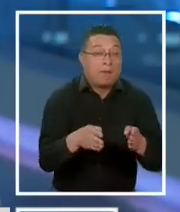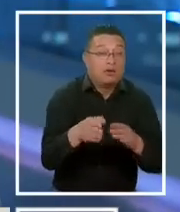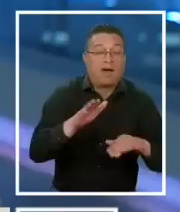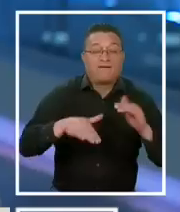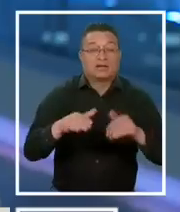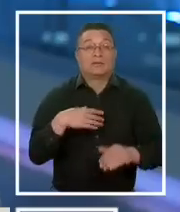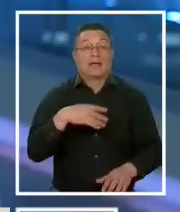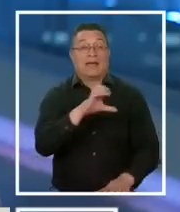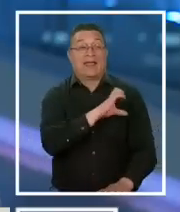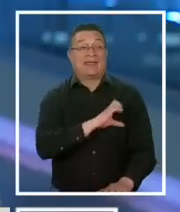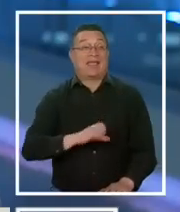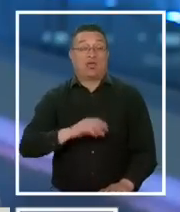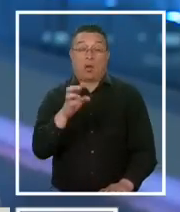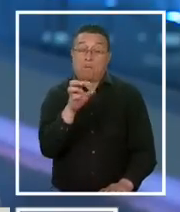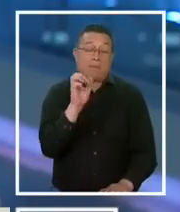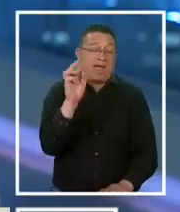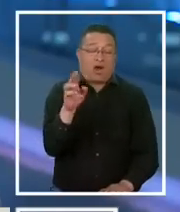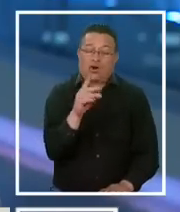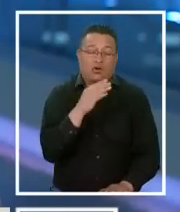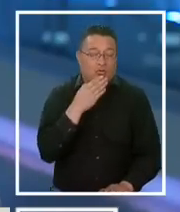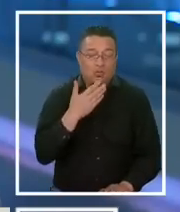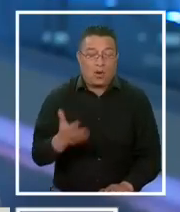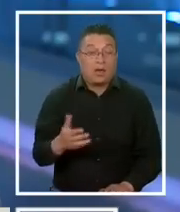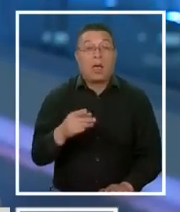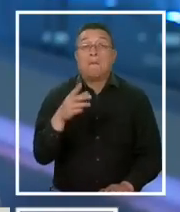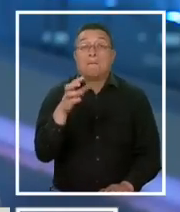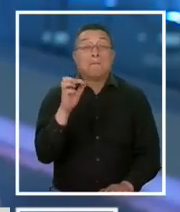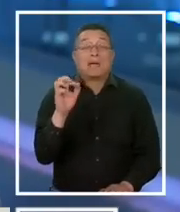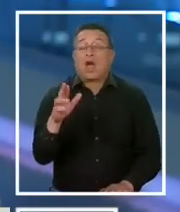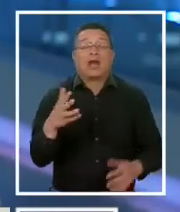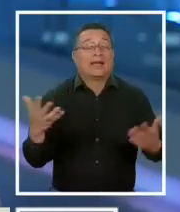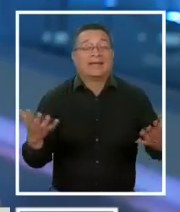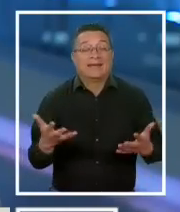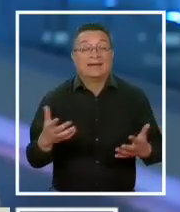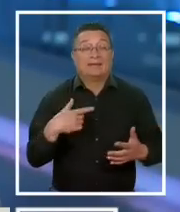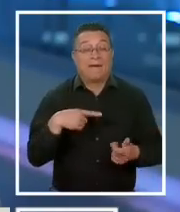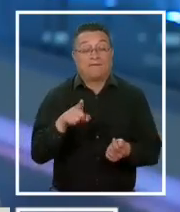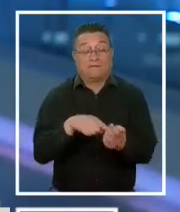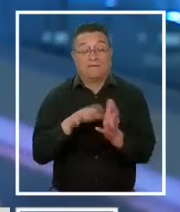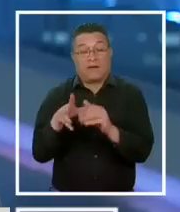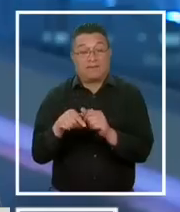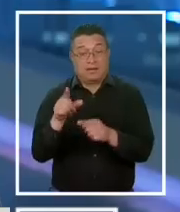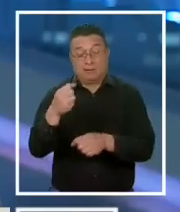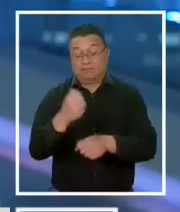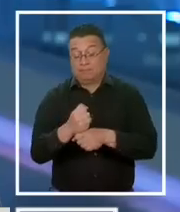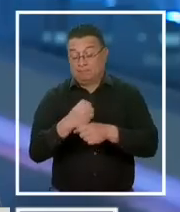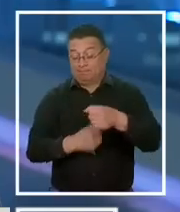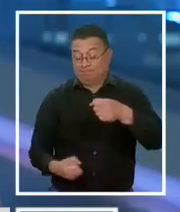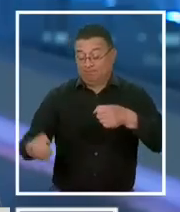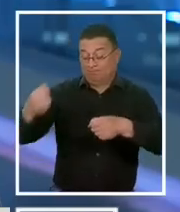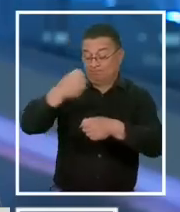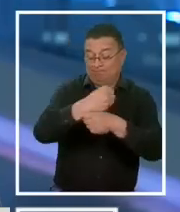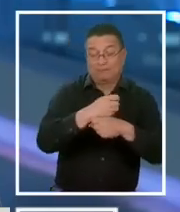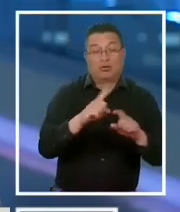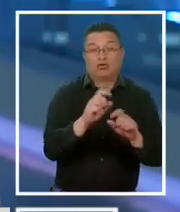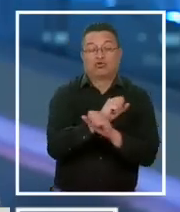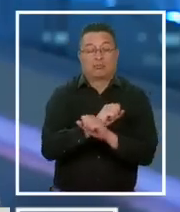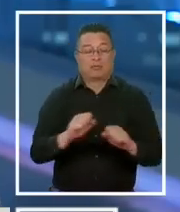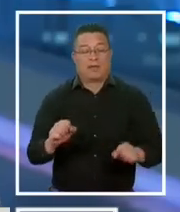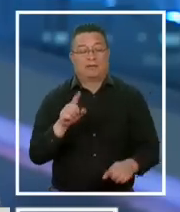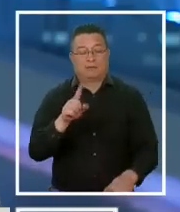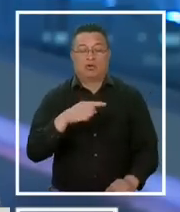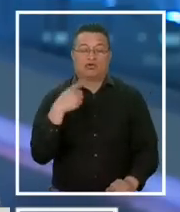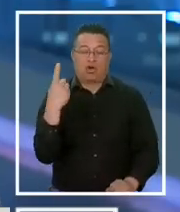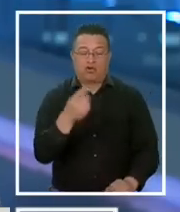punto es que el estado no puede ser peor cuando yo digo que es peor me refiero que la familia cumple un rol que es insustituible Y esa es una realidad que